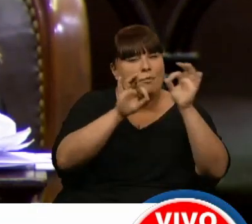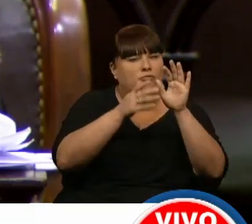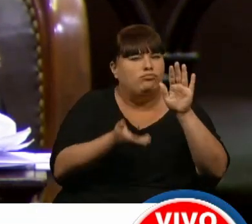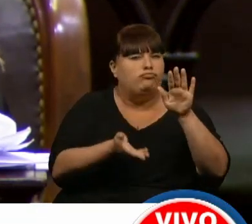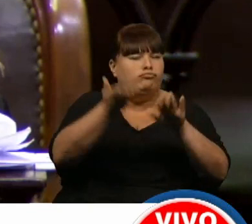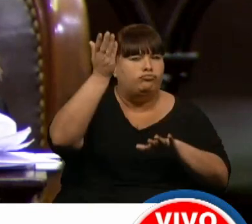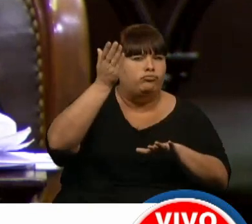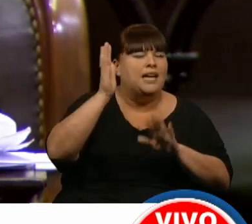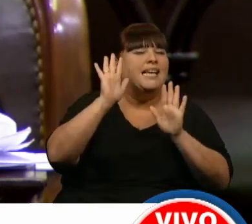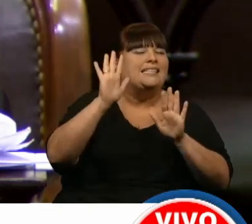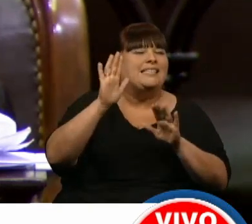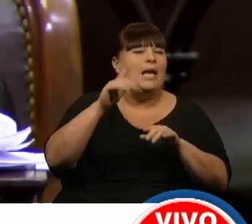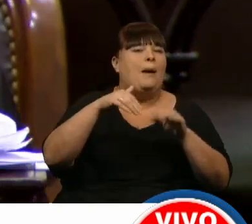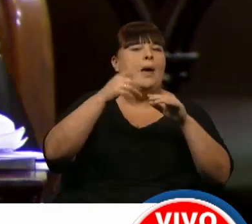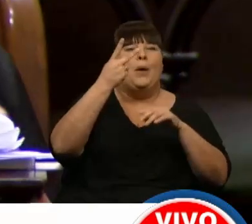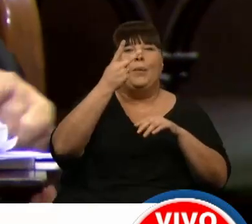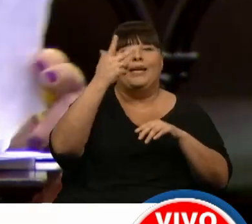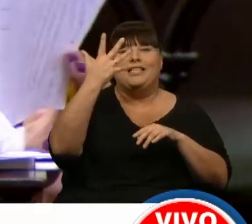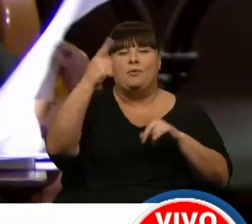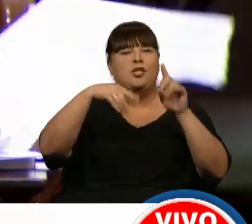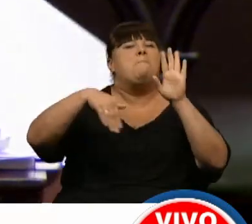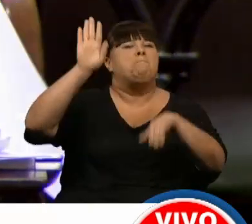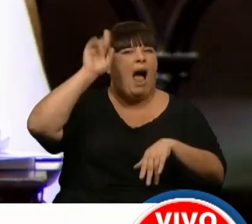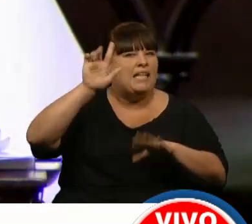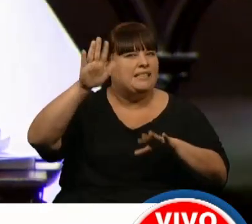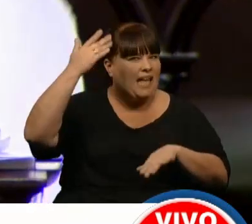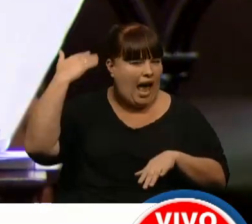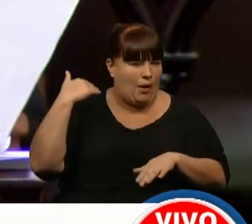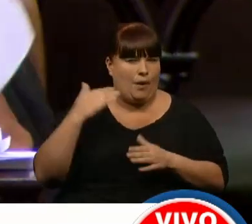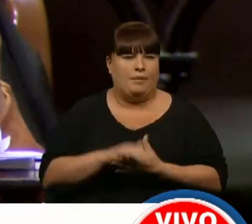subió encima del 25%.